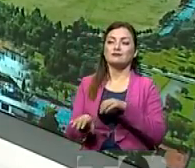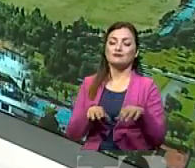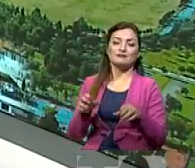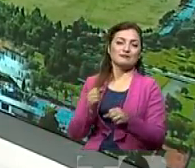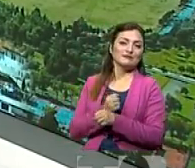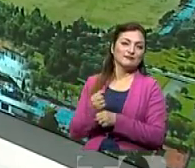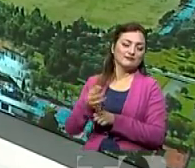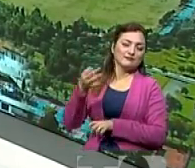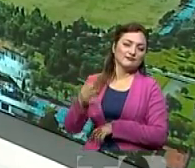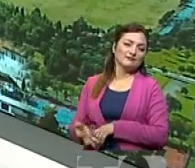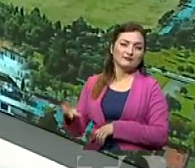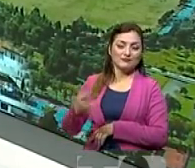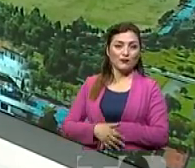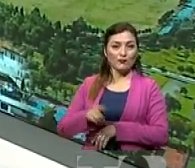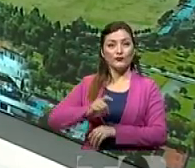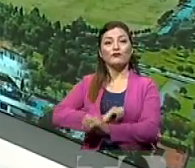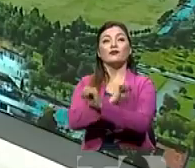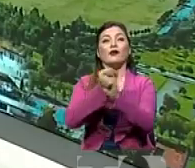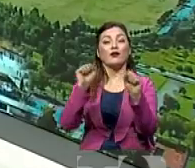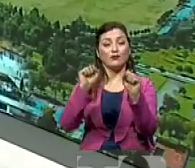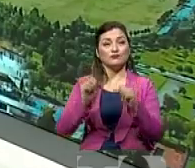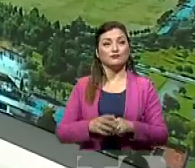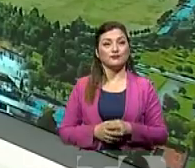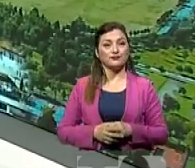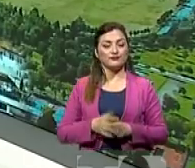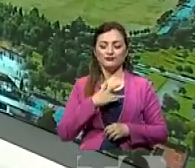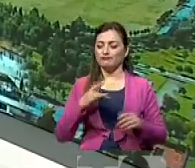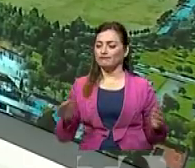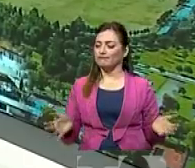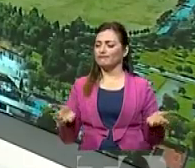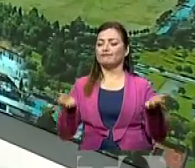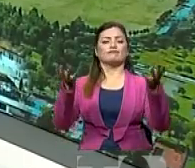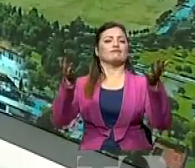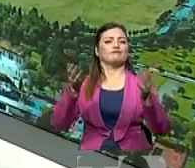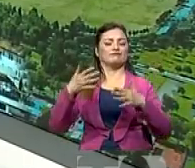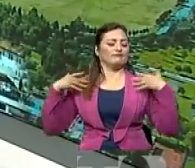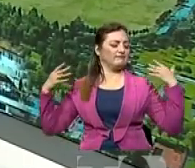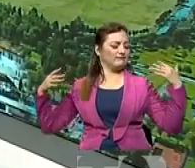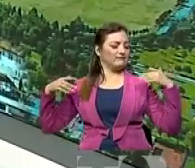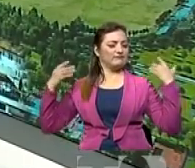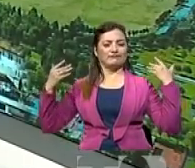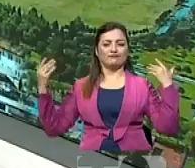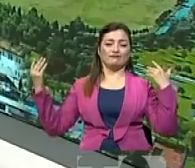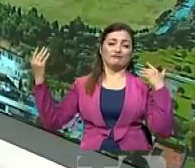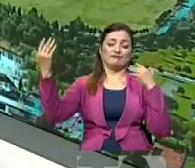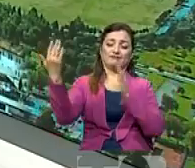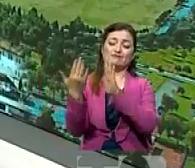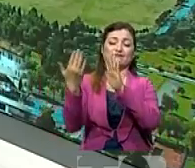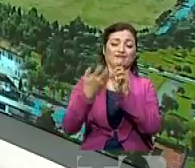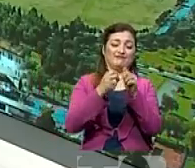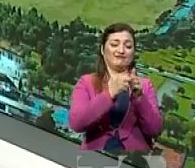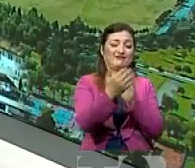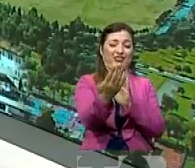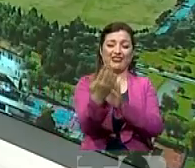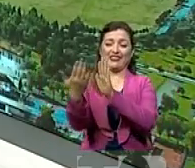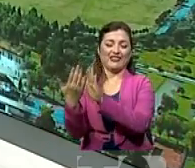levantando, póngase hoy, vístase de mucho ánimo, de alegría, para poder enfrentar todo lo que nos pasa en el transcurso del